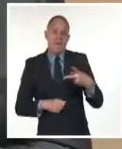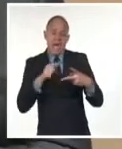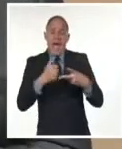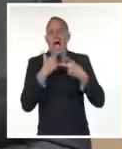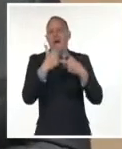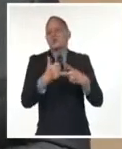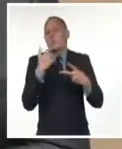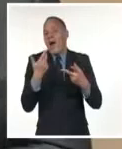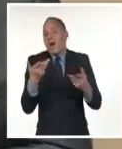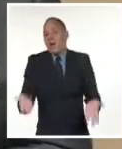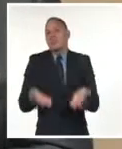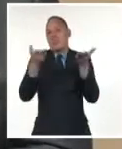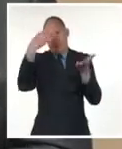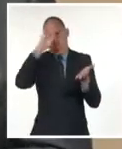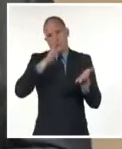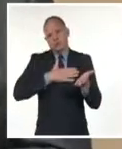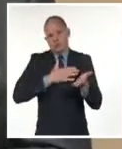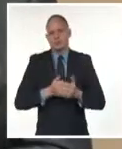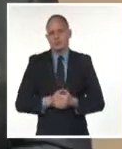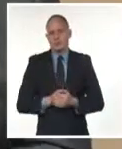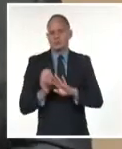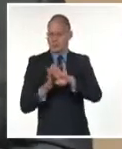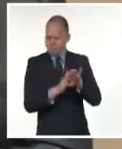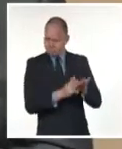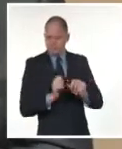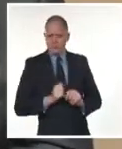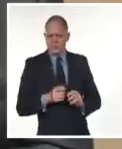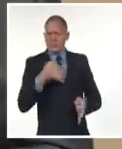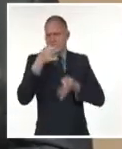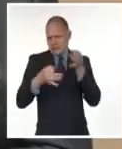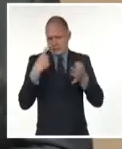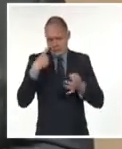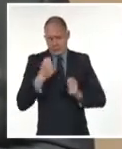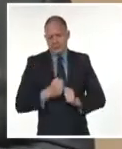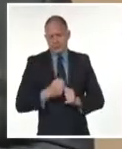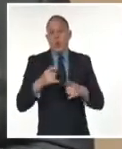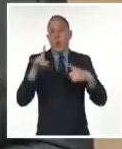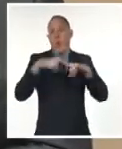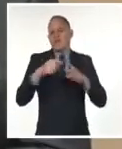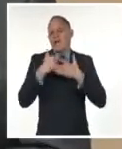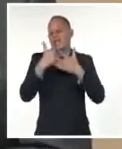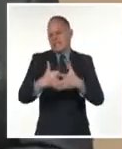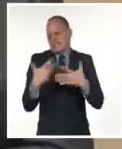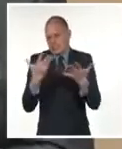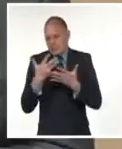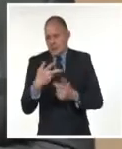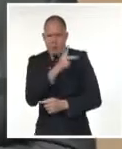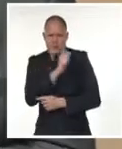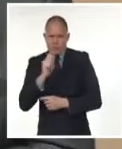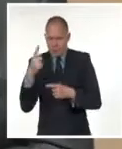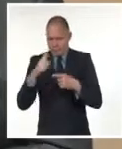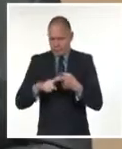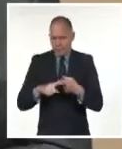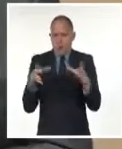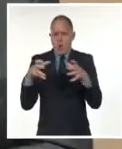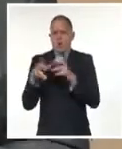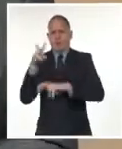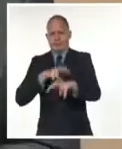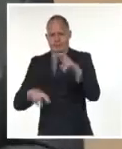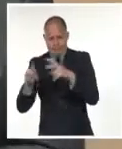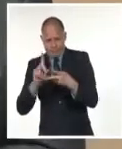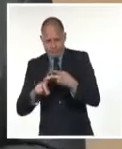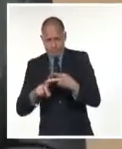voy a hablar de varios espacios donde las universidades están participando, donde están participando los académicos, donde están participando los principales grupos de investigación